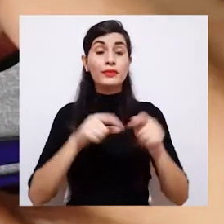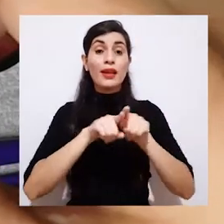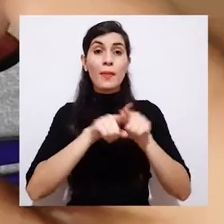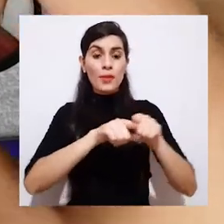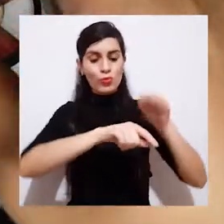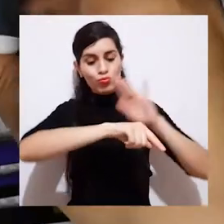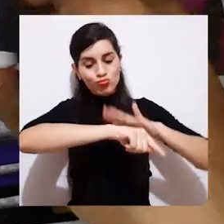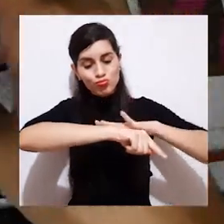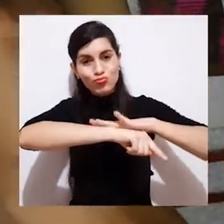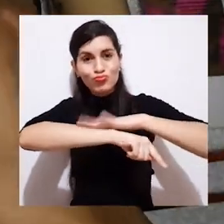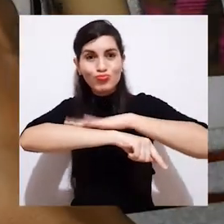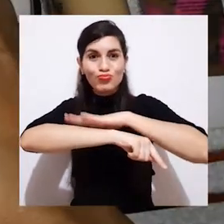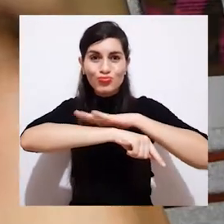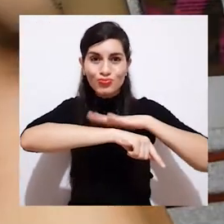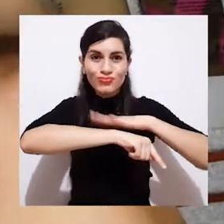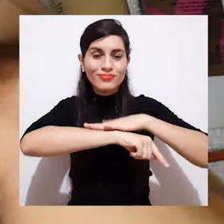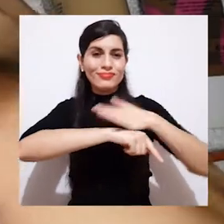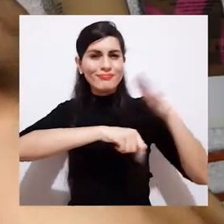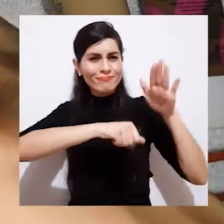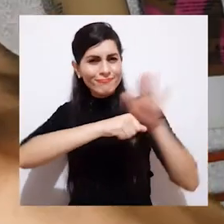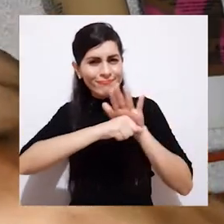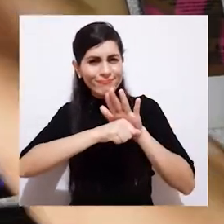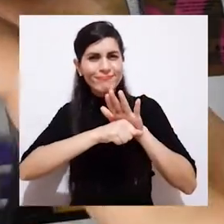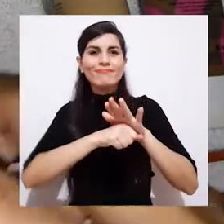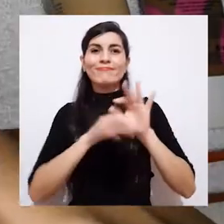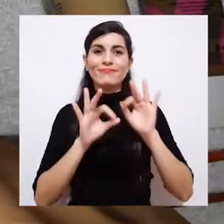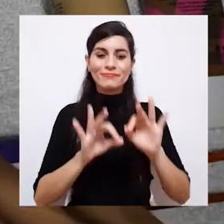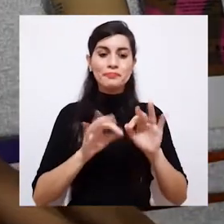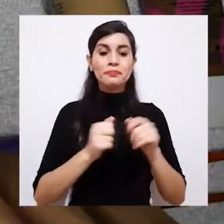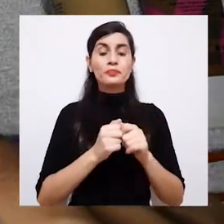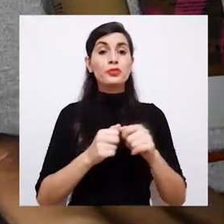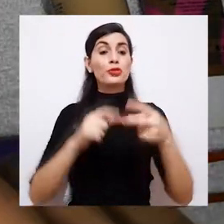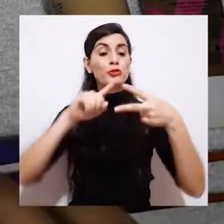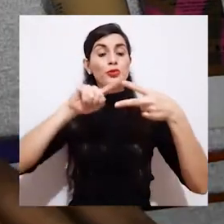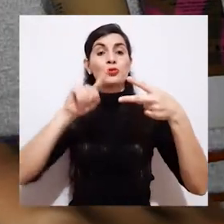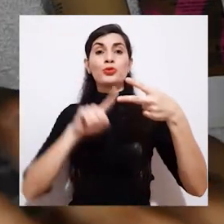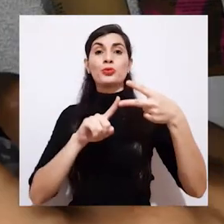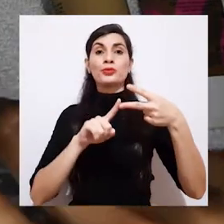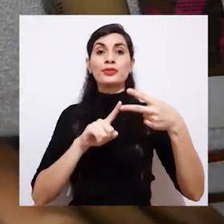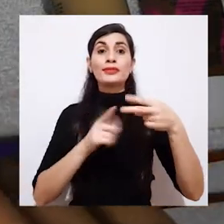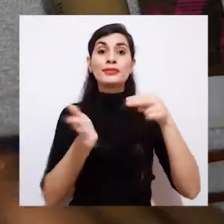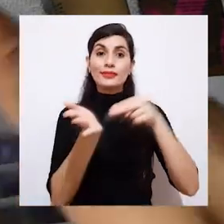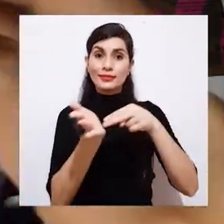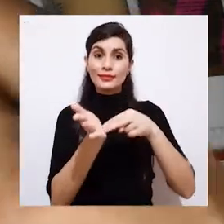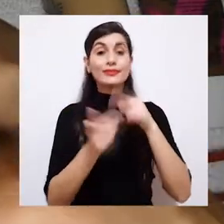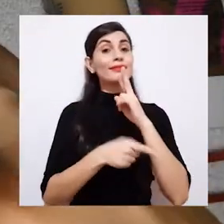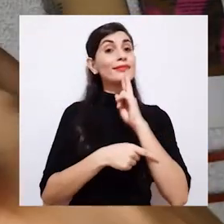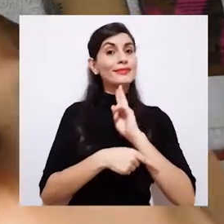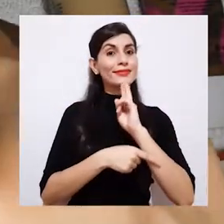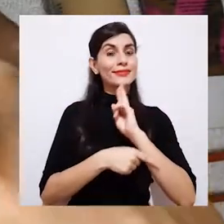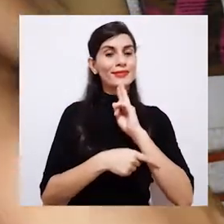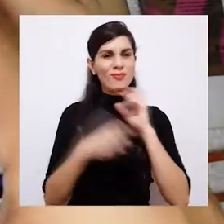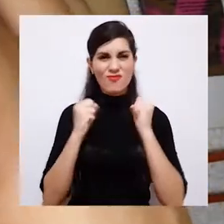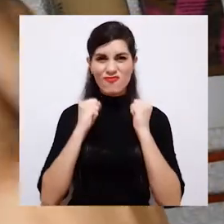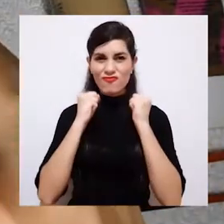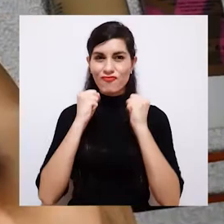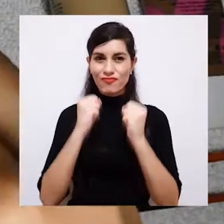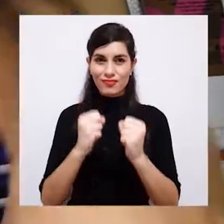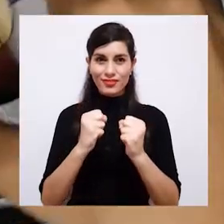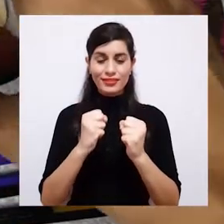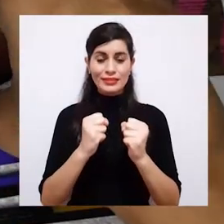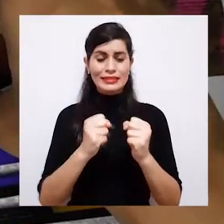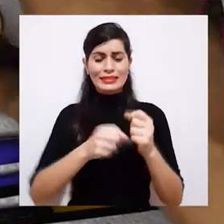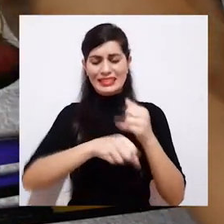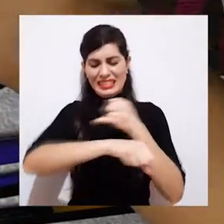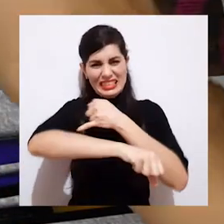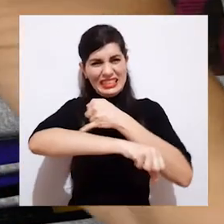Polvos translúcidos para sellar y estaremos utilizando estos dos tonos, que es el negro y el rojo, para dar profundidad a lo que